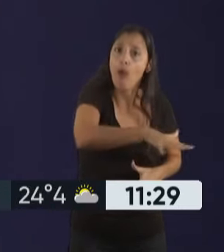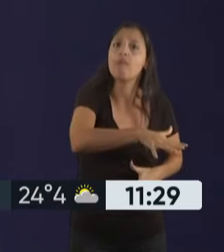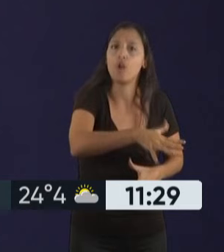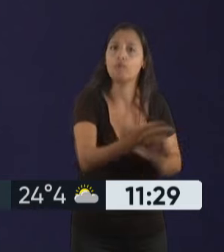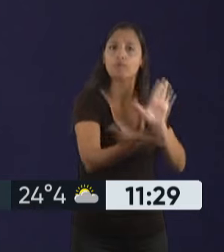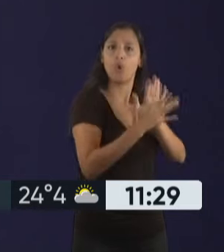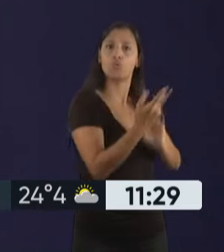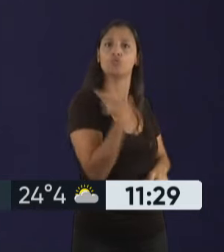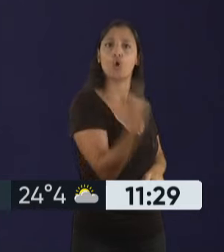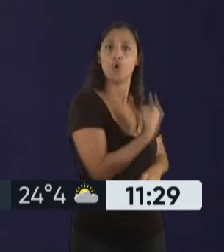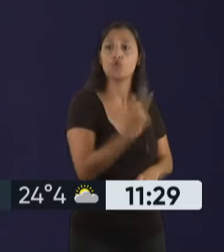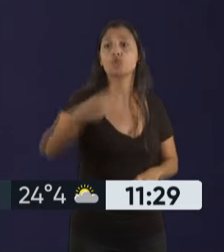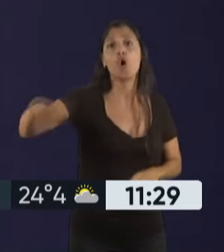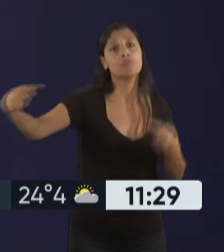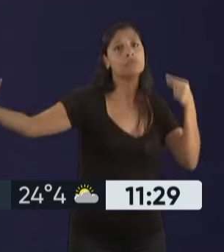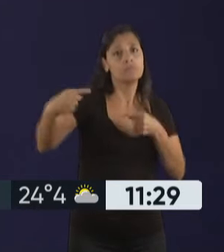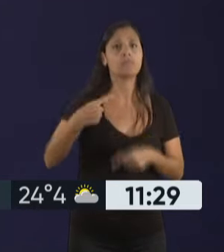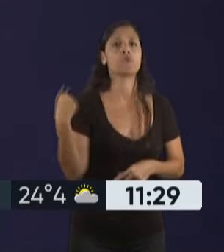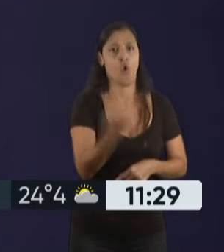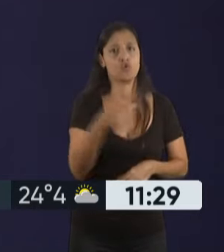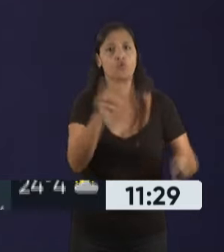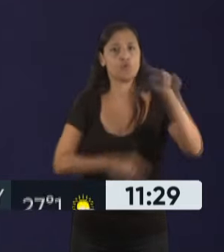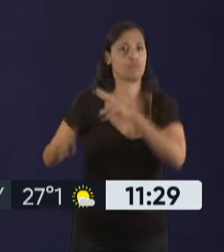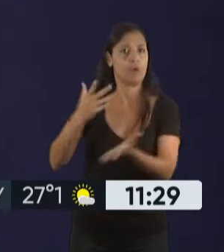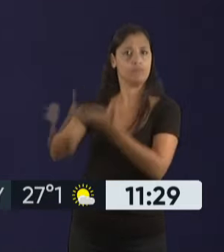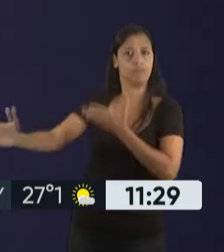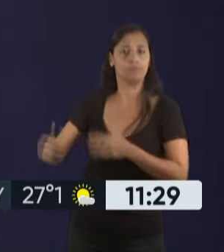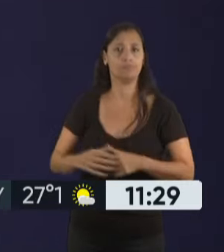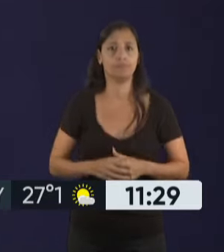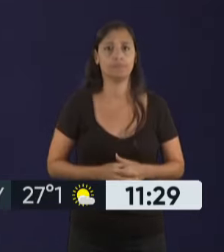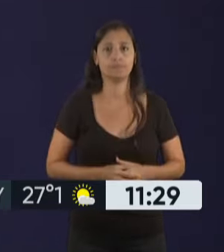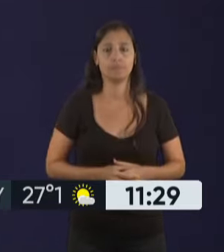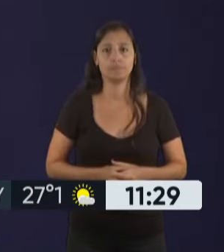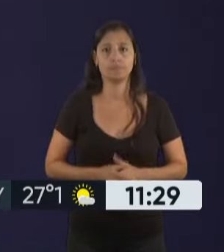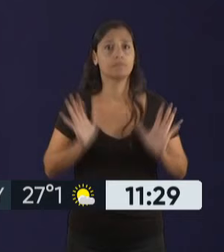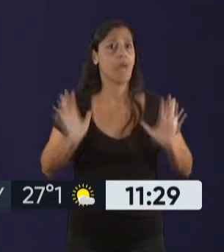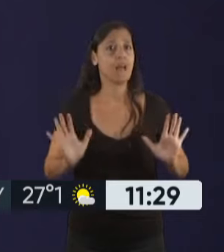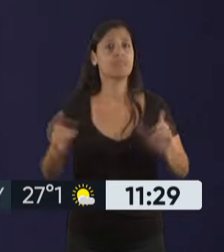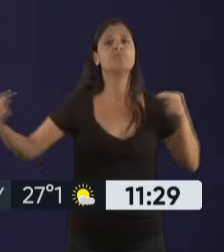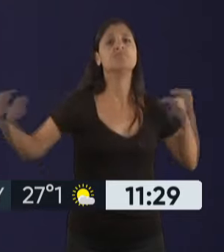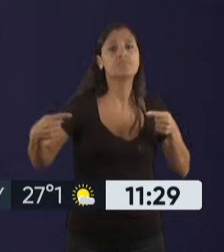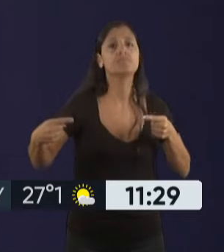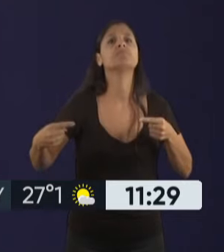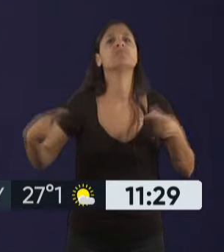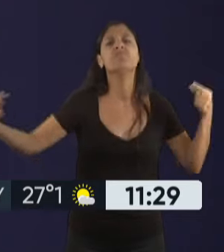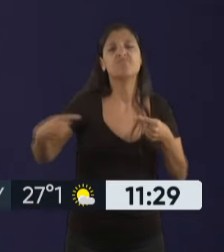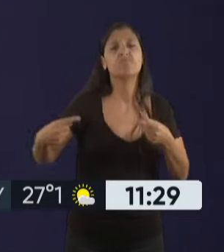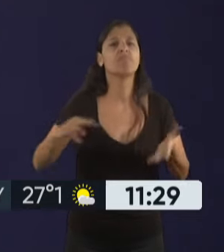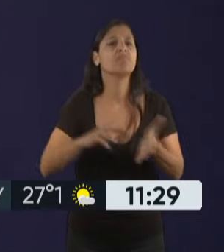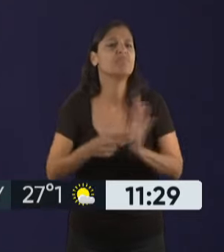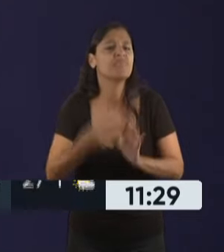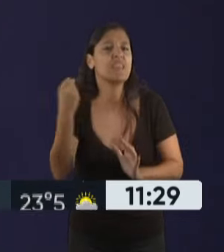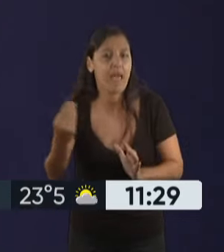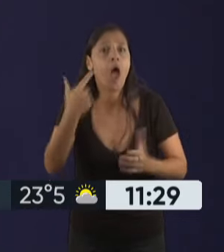Quienes no haremos todo lo posible para que no estén más eso es la confrontación es Mostrar